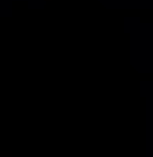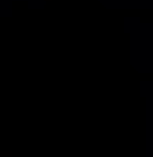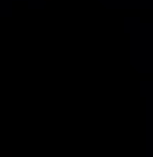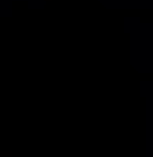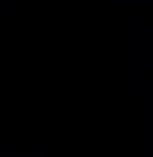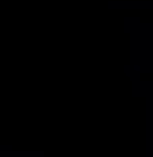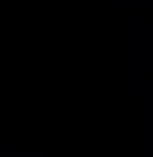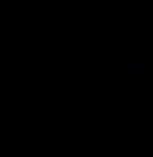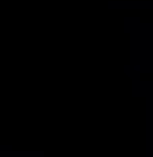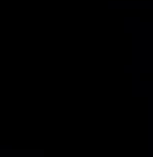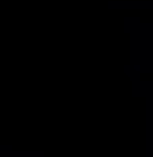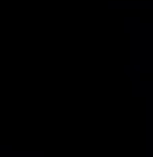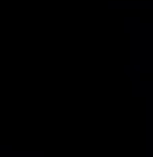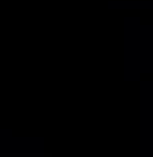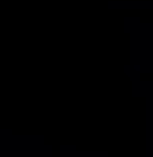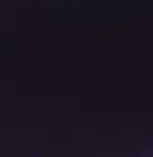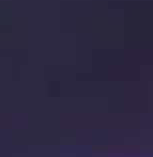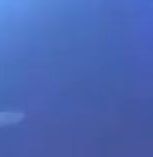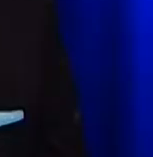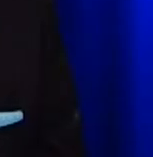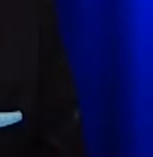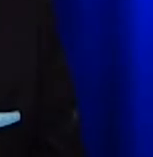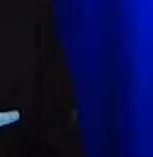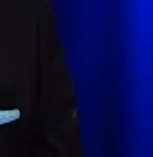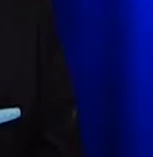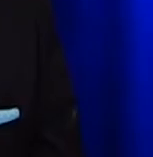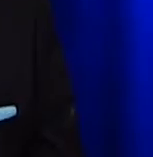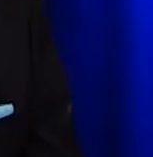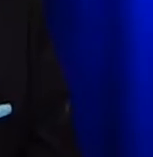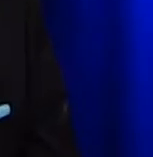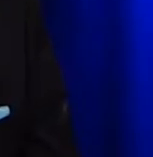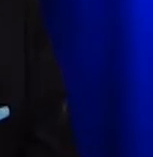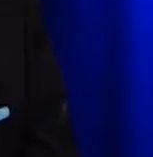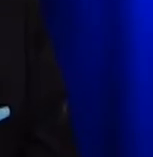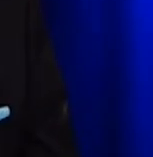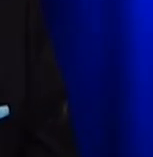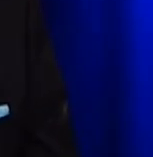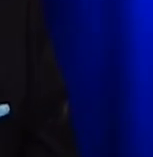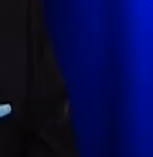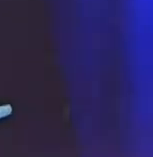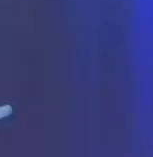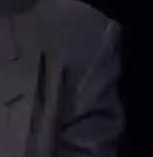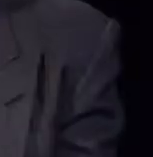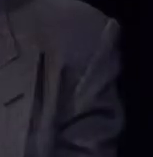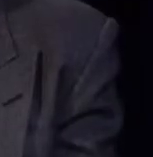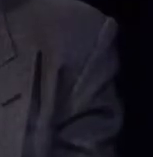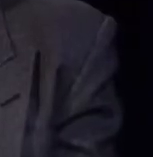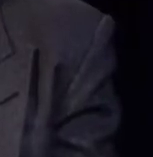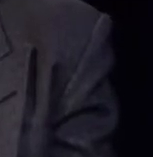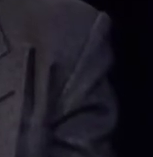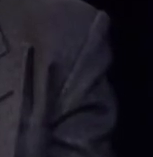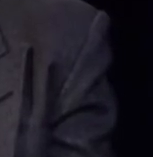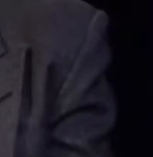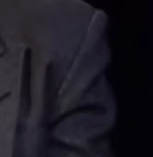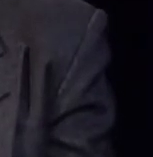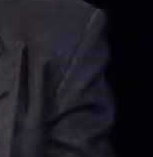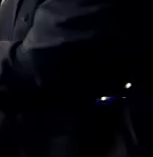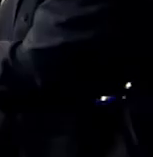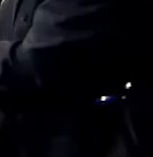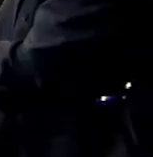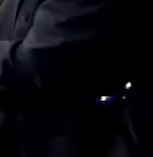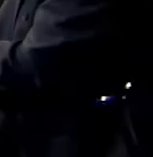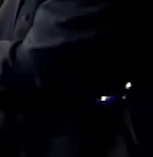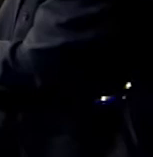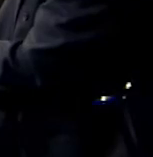Acompáñenos este martes 15 de agosto, Ecuador no para. Analizaremos junto al economista Víctor Hugo Villacrés y el docente investigador del IAEN Marcelo